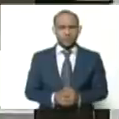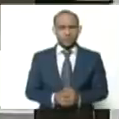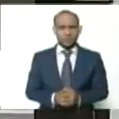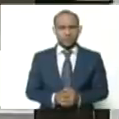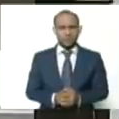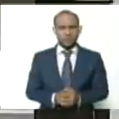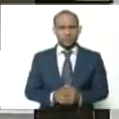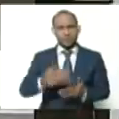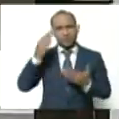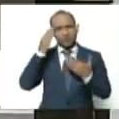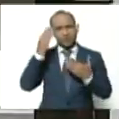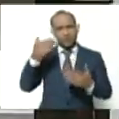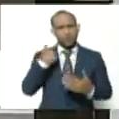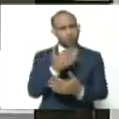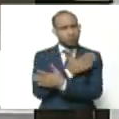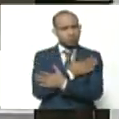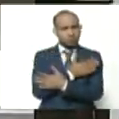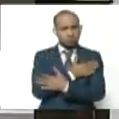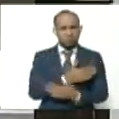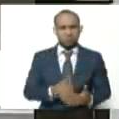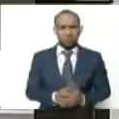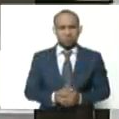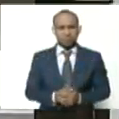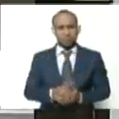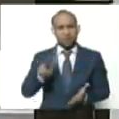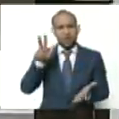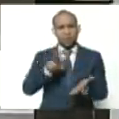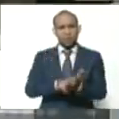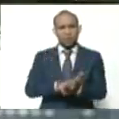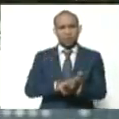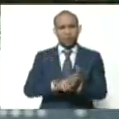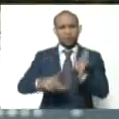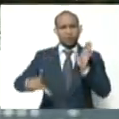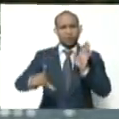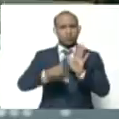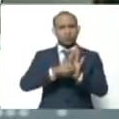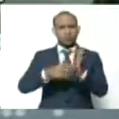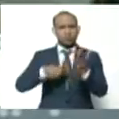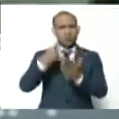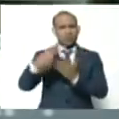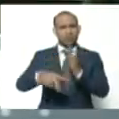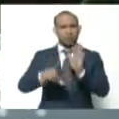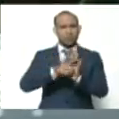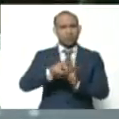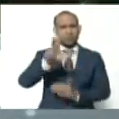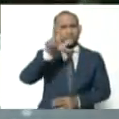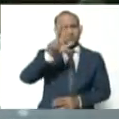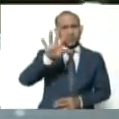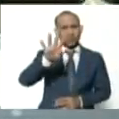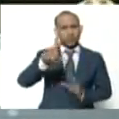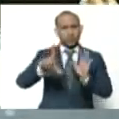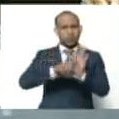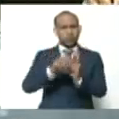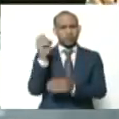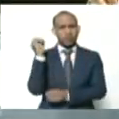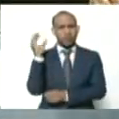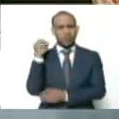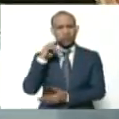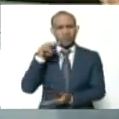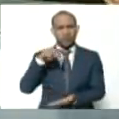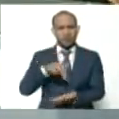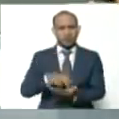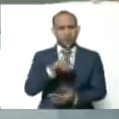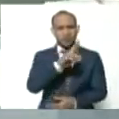Y saludo con satisfacción la aprobación del plan legislativo de 34 leyes de la Asamblea Nacional de